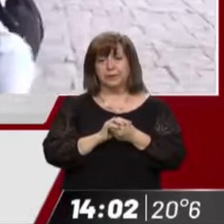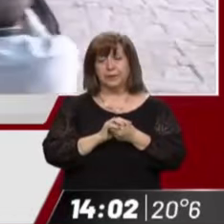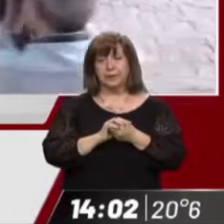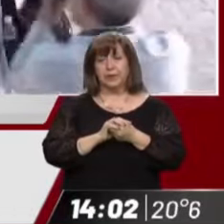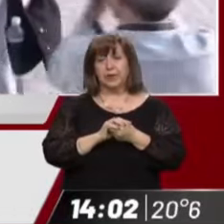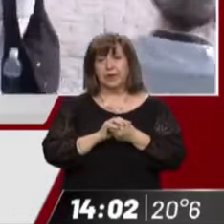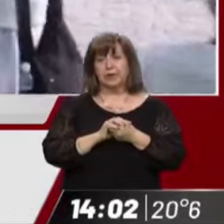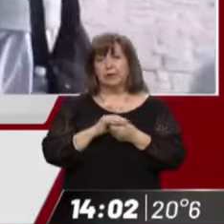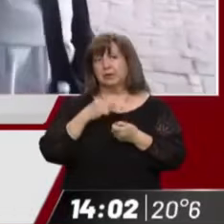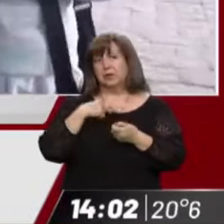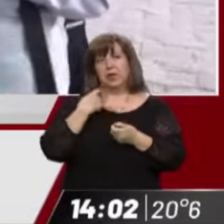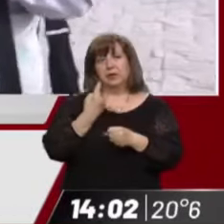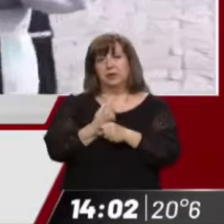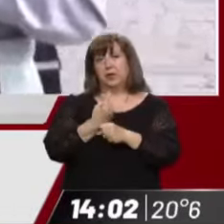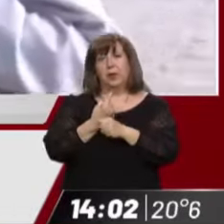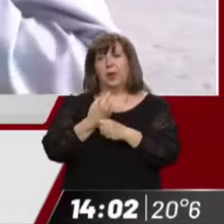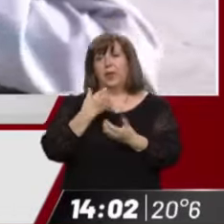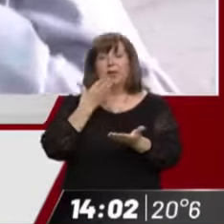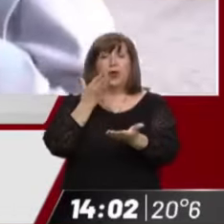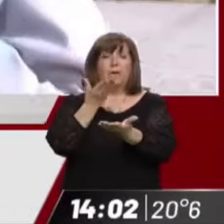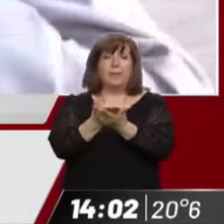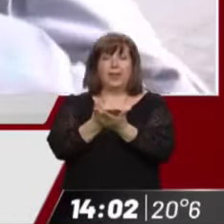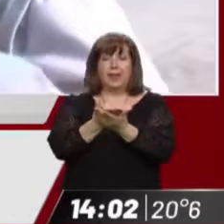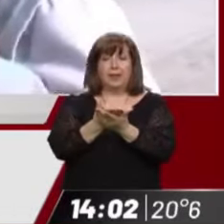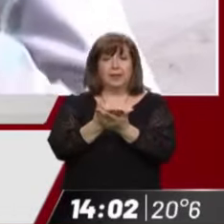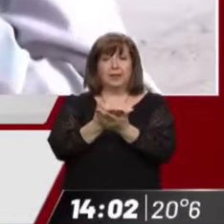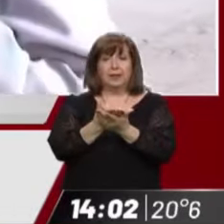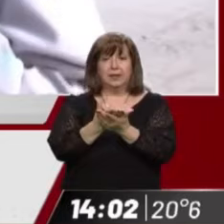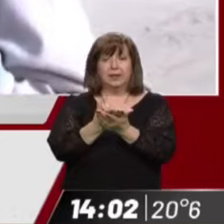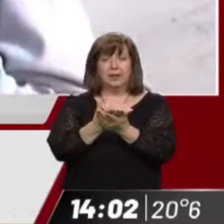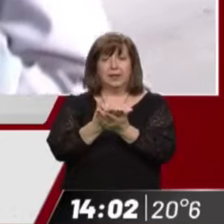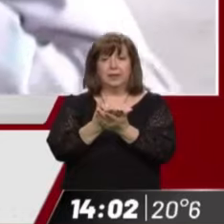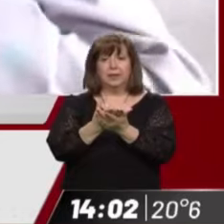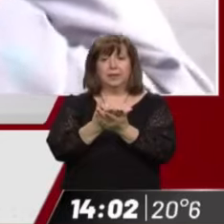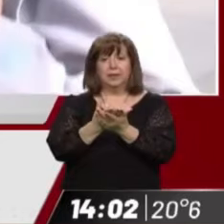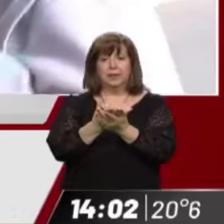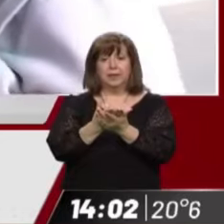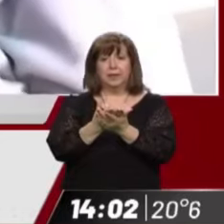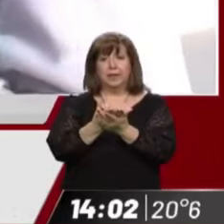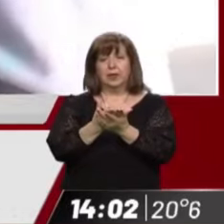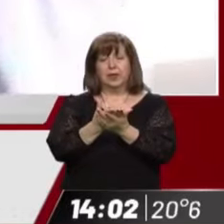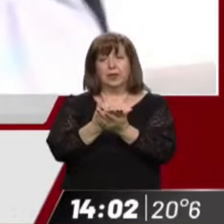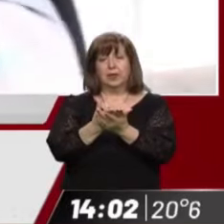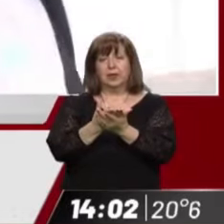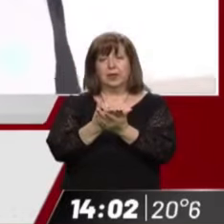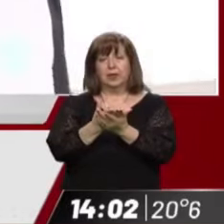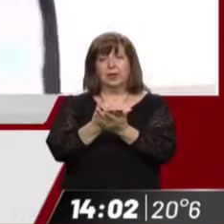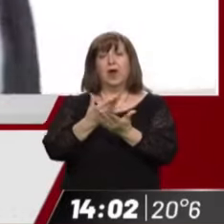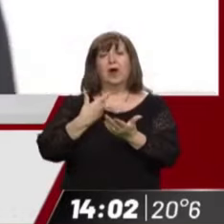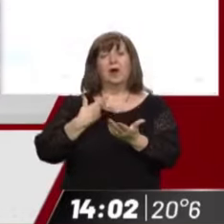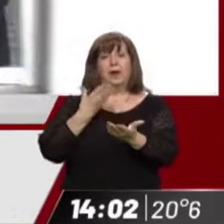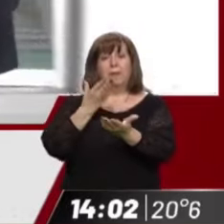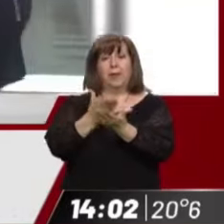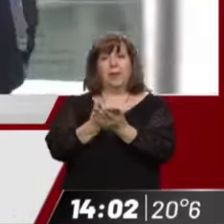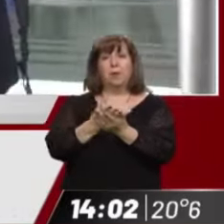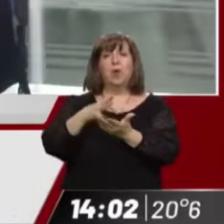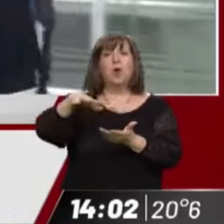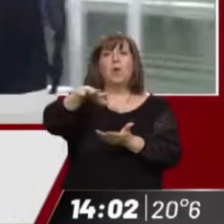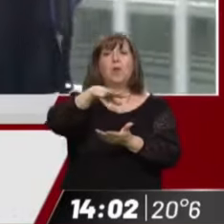Ya no se puede pedir más que ahora sí le pedimos al pueblo de